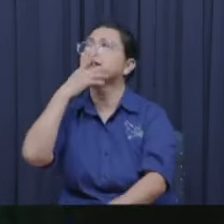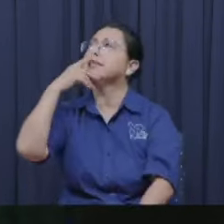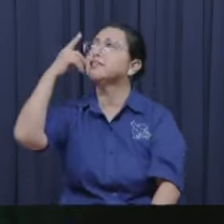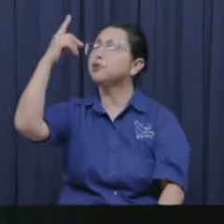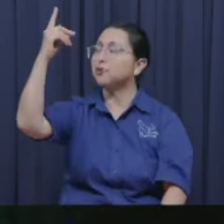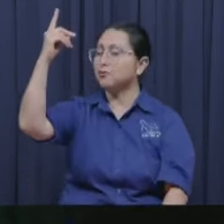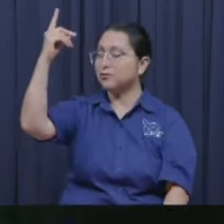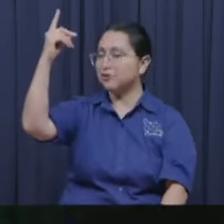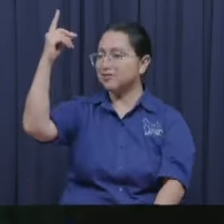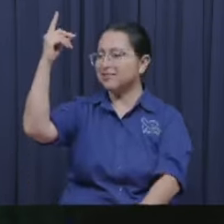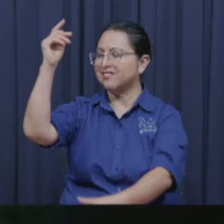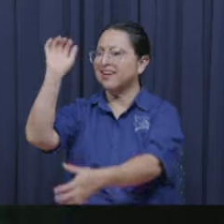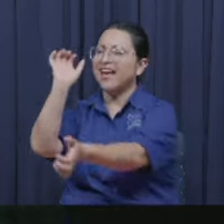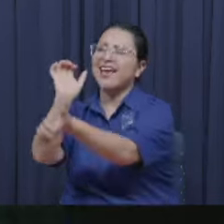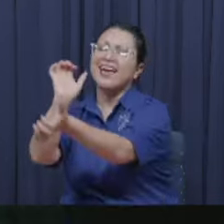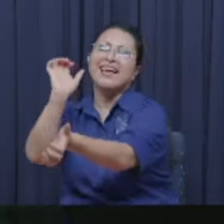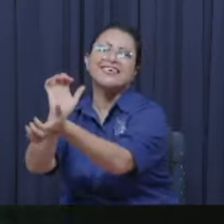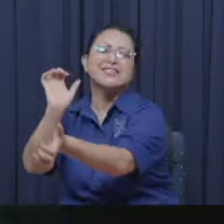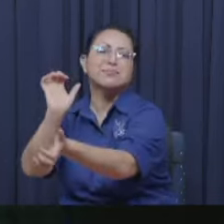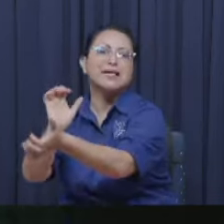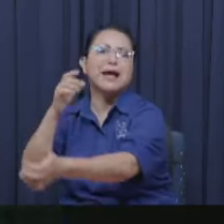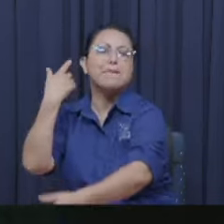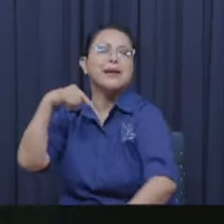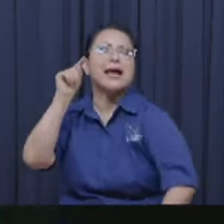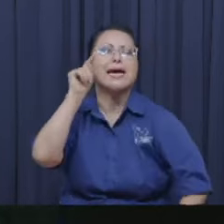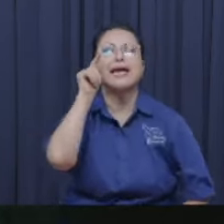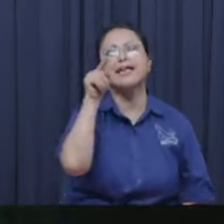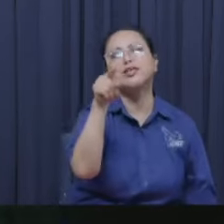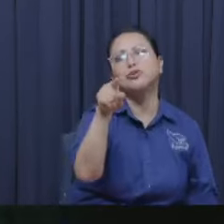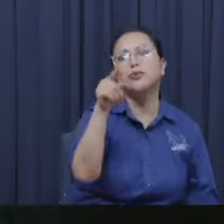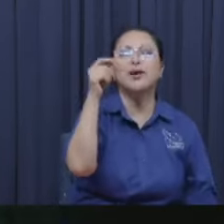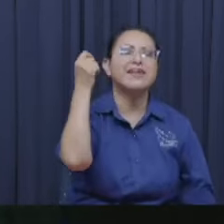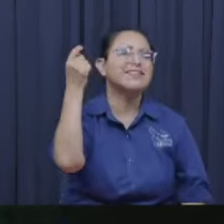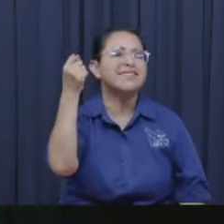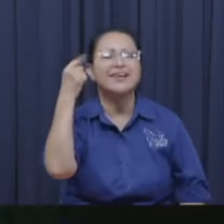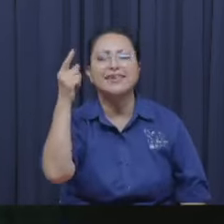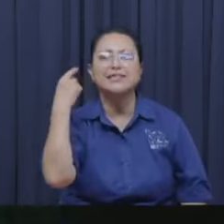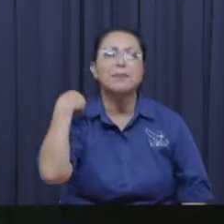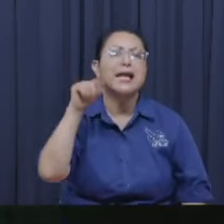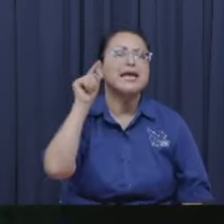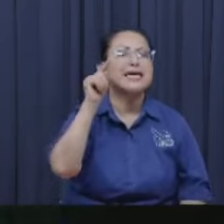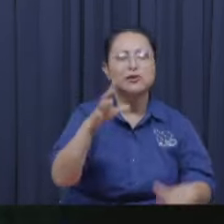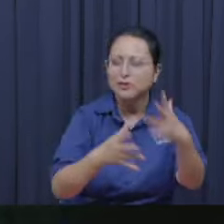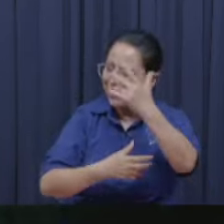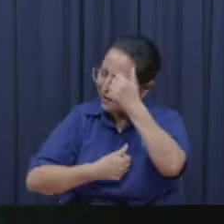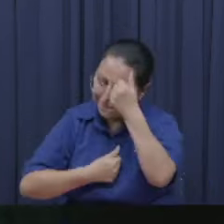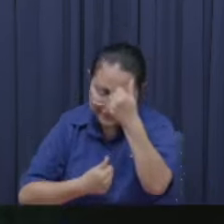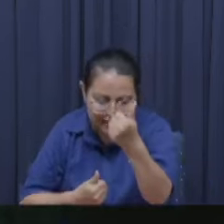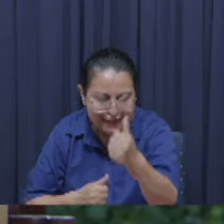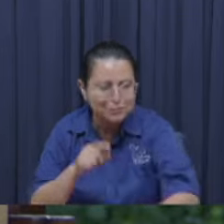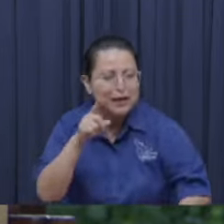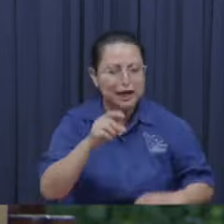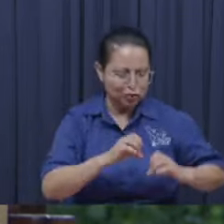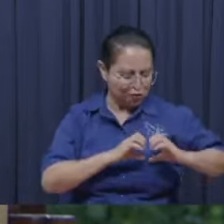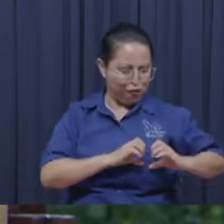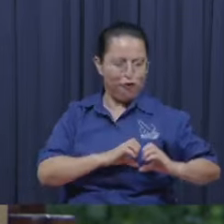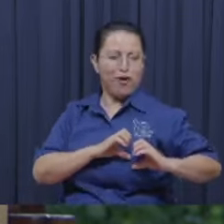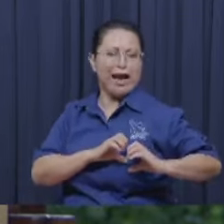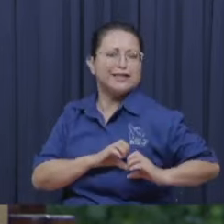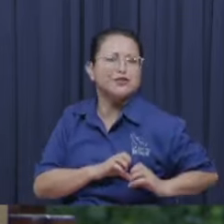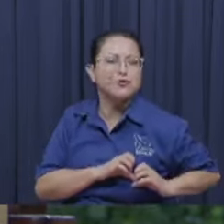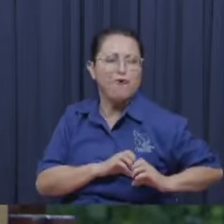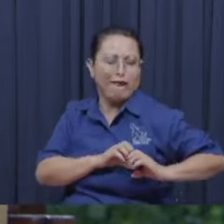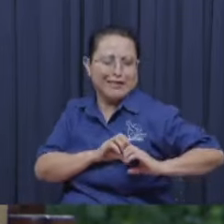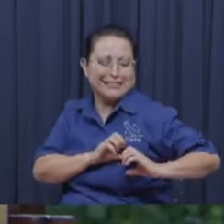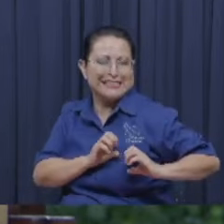esperando a que haya una reflexión, a que haya un arrepentimiento, a que haya un corazón contrito y humillado, a que alguien